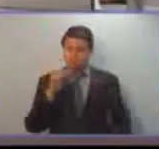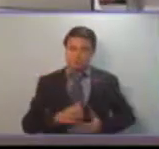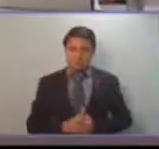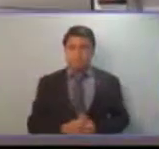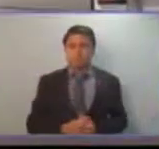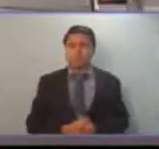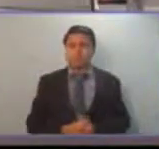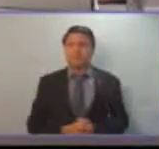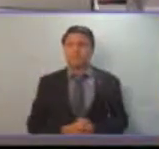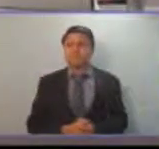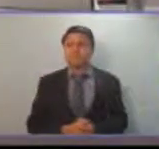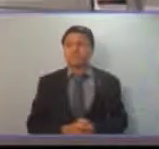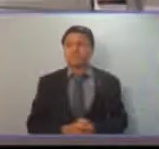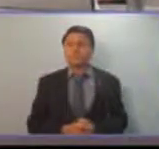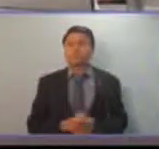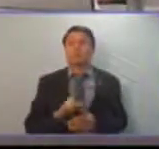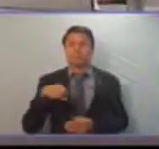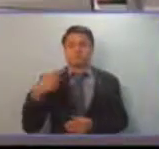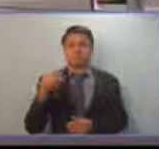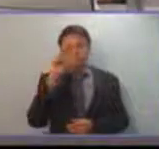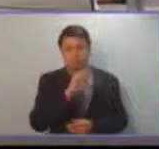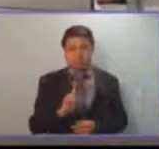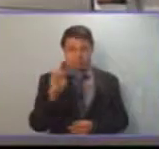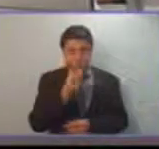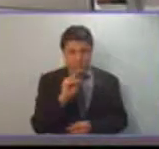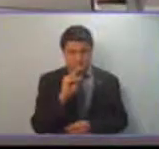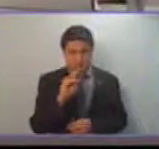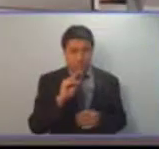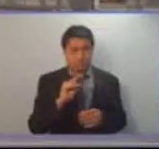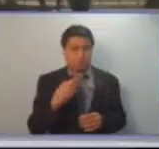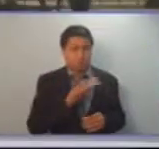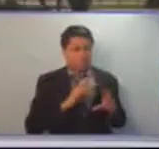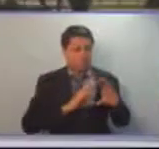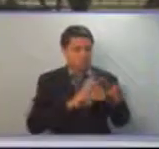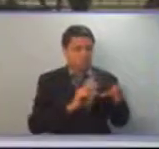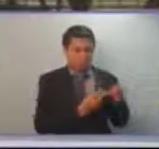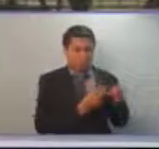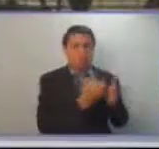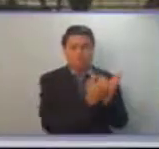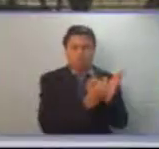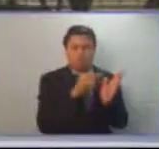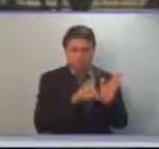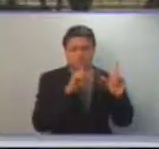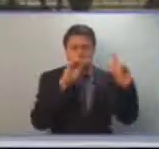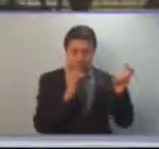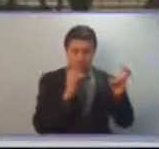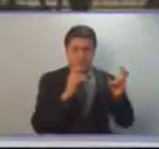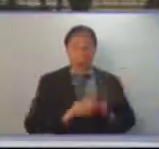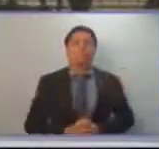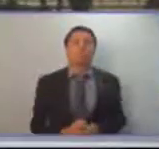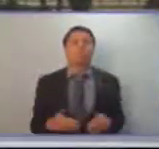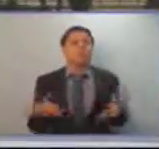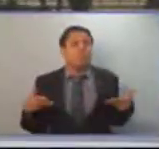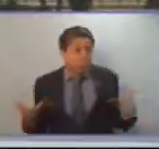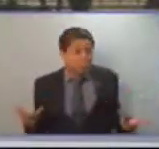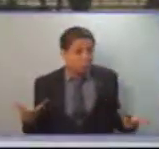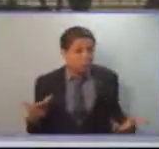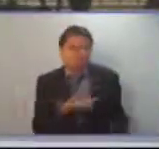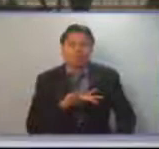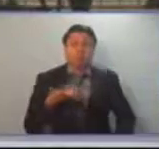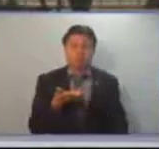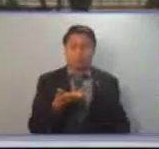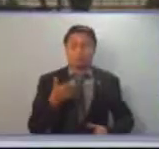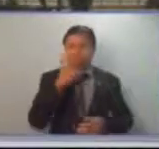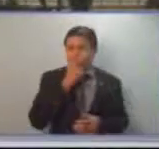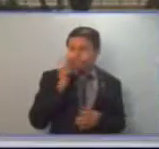tenemos justamente el próximo martes, es un tema de agenda en la comisión, porque estamos justamente en